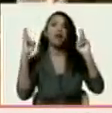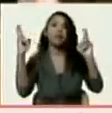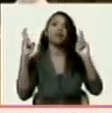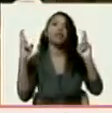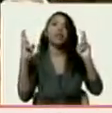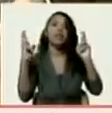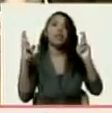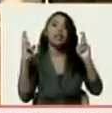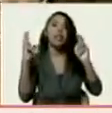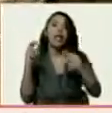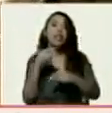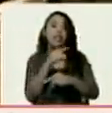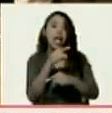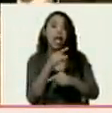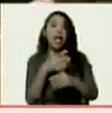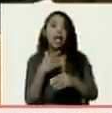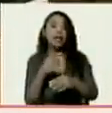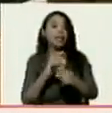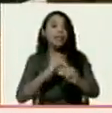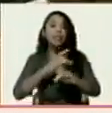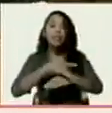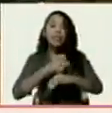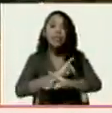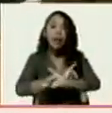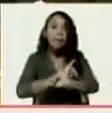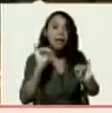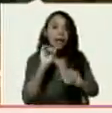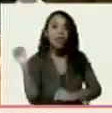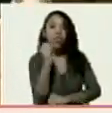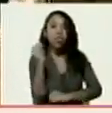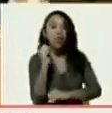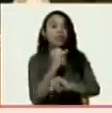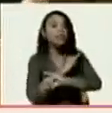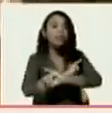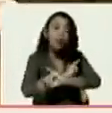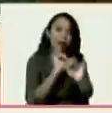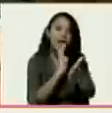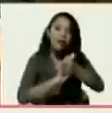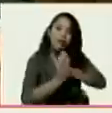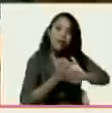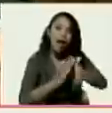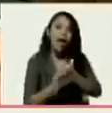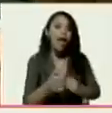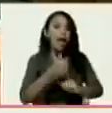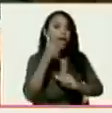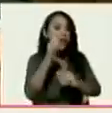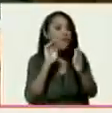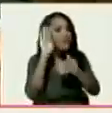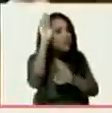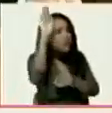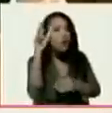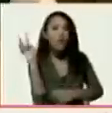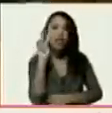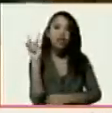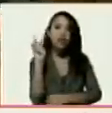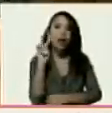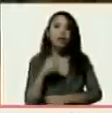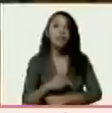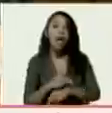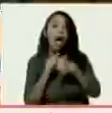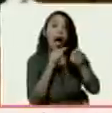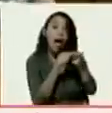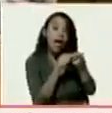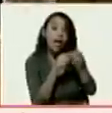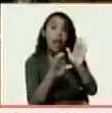de salir de ese desacato y funcionar por el bien de nuestro país. Ahí está establecido